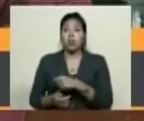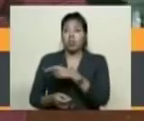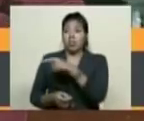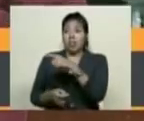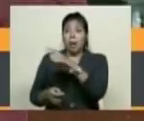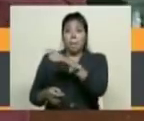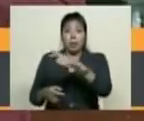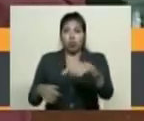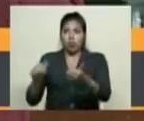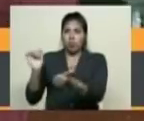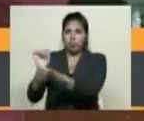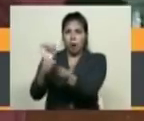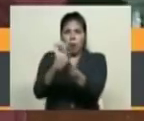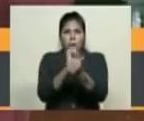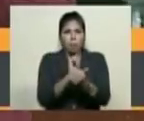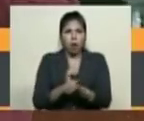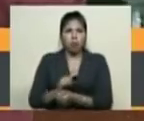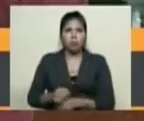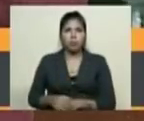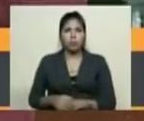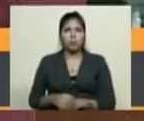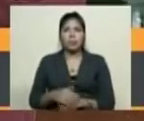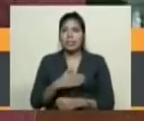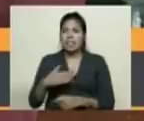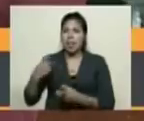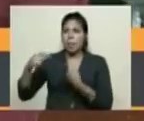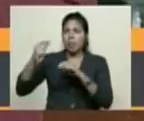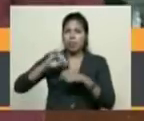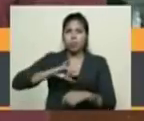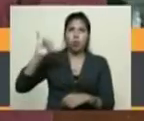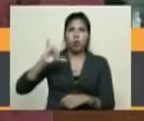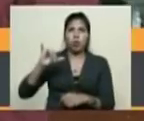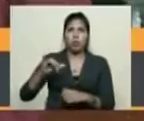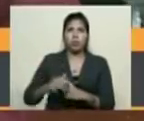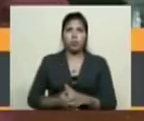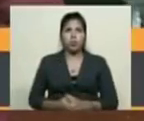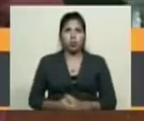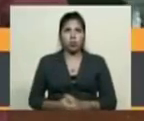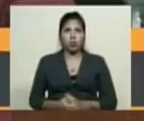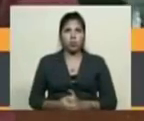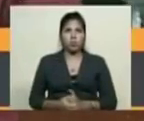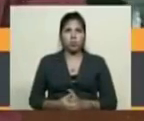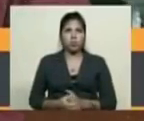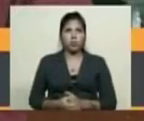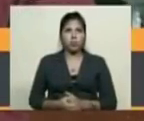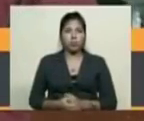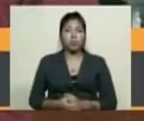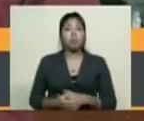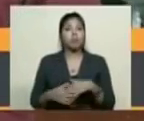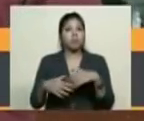inflar el precio de la moneda venezolana en relación al dólar a niveles